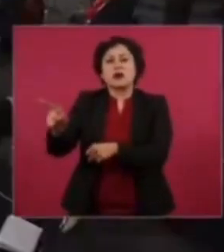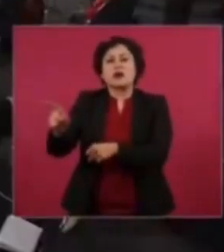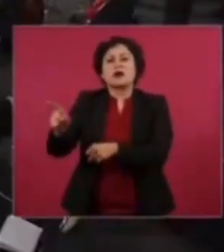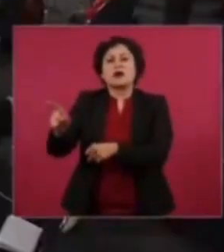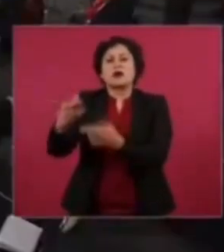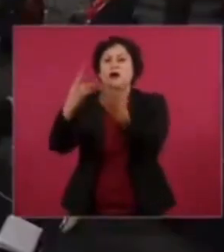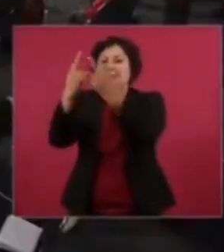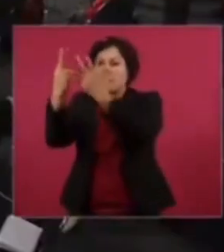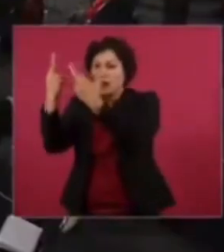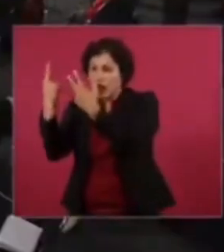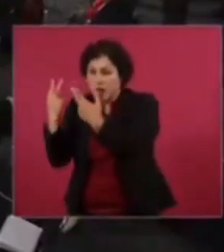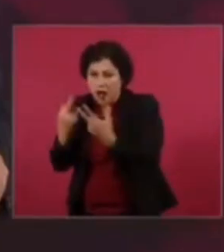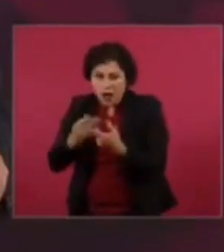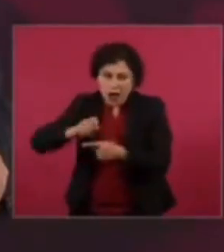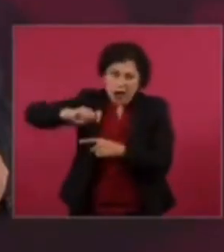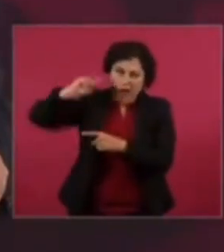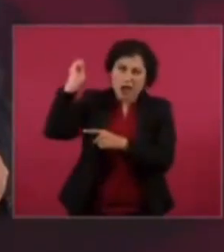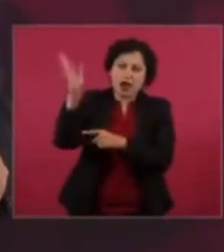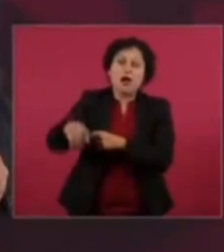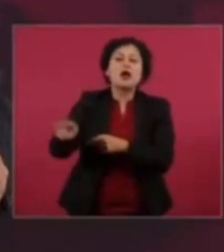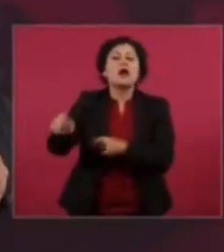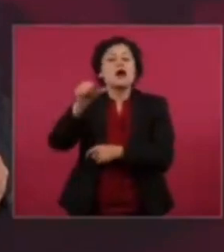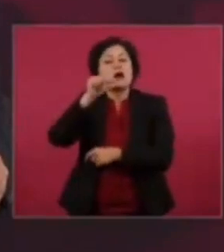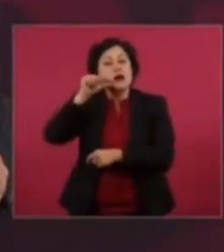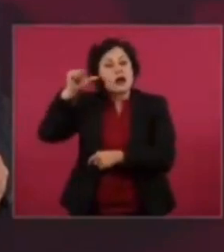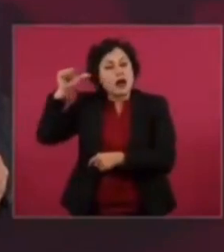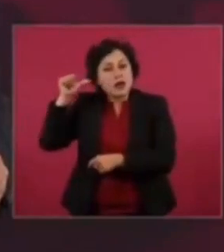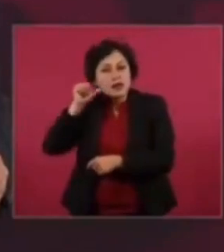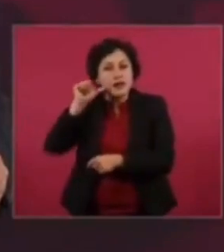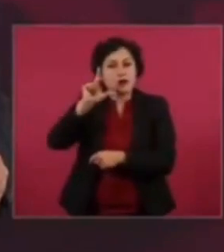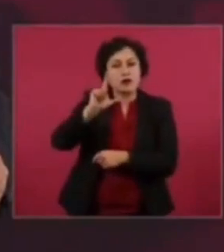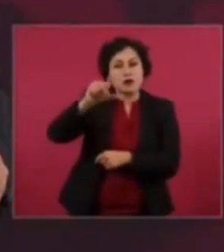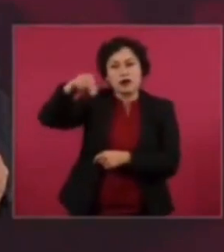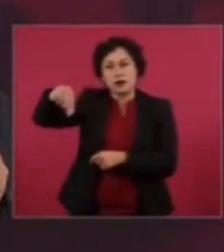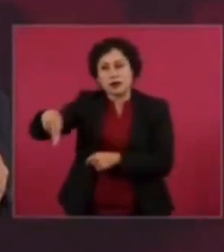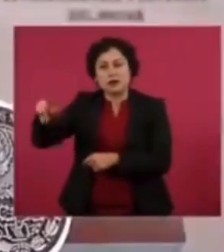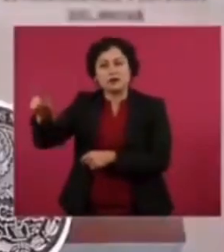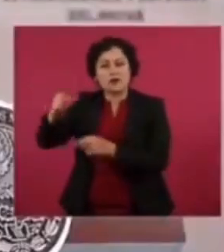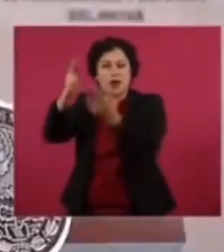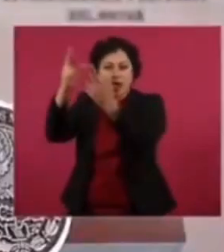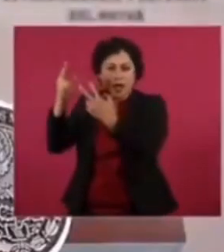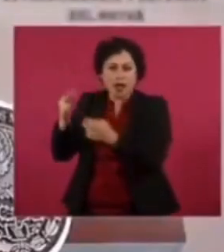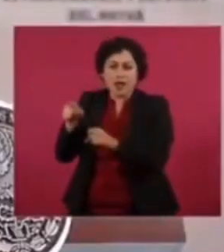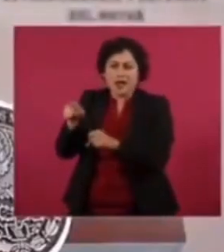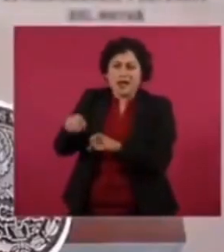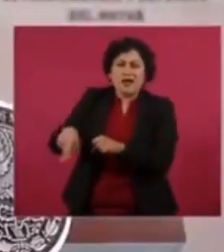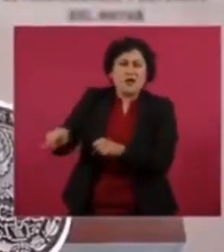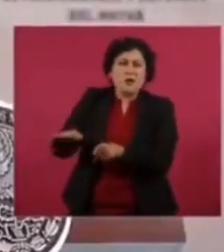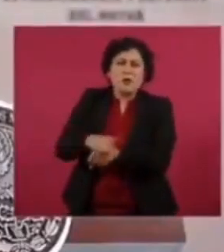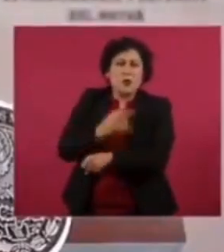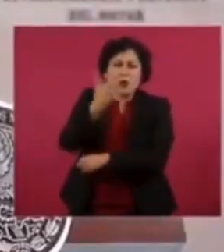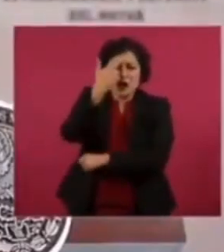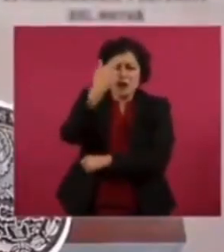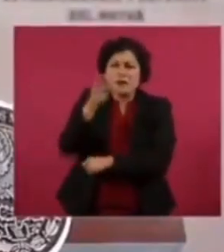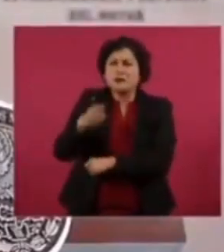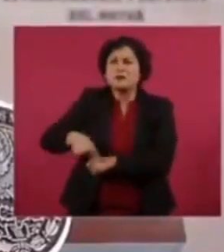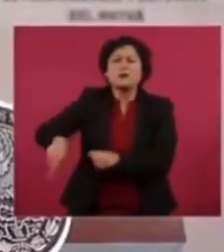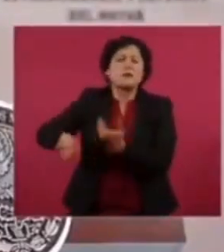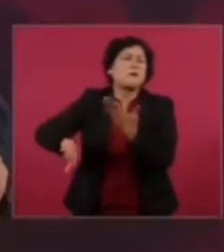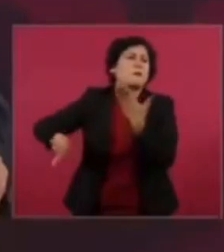ayer en la Lotería Nacional. O sea, es un plan de provocación, o sea,